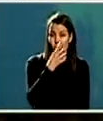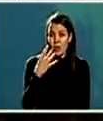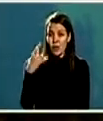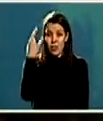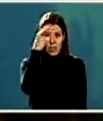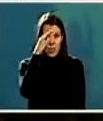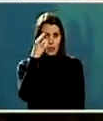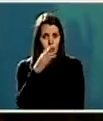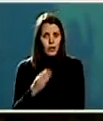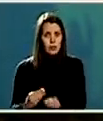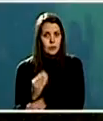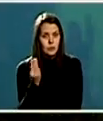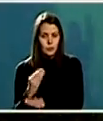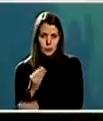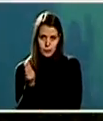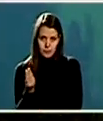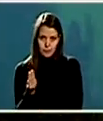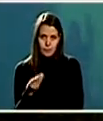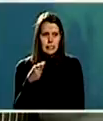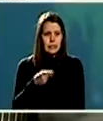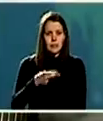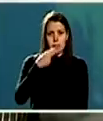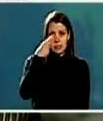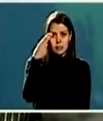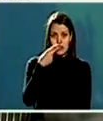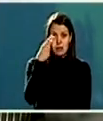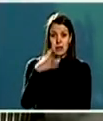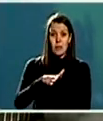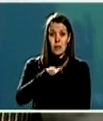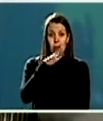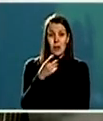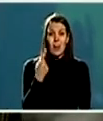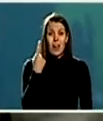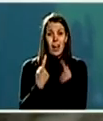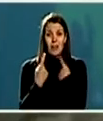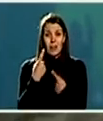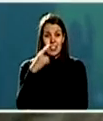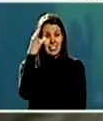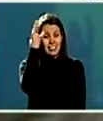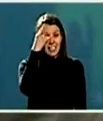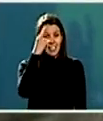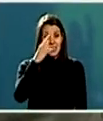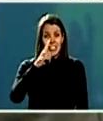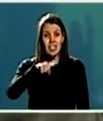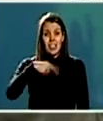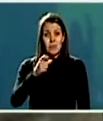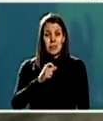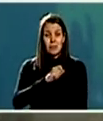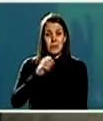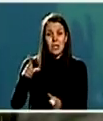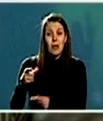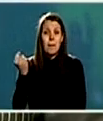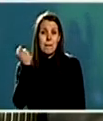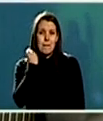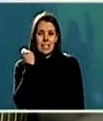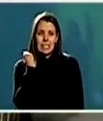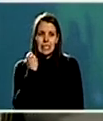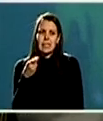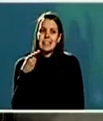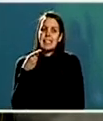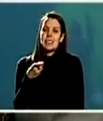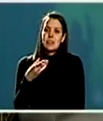valor ser sacri eso muy interes que que van son